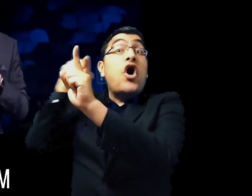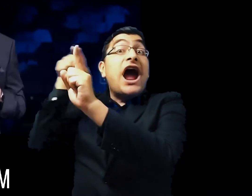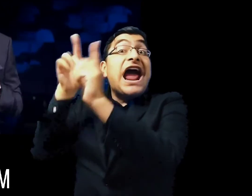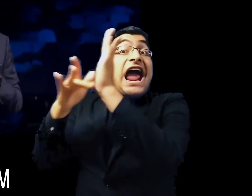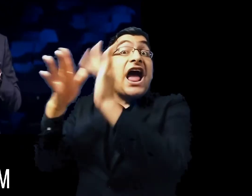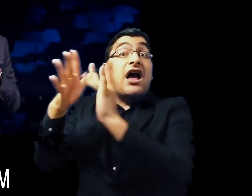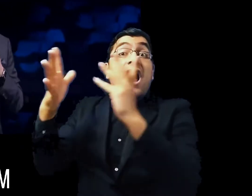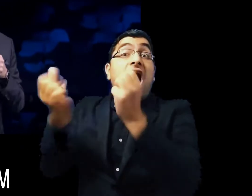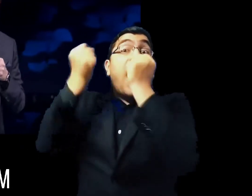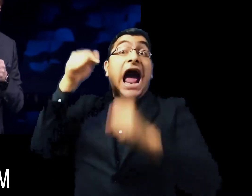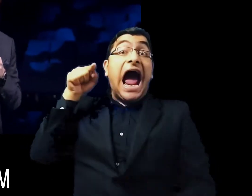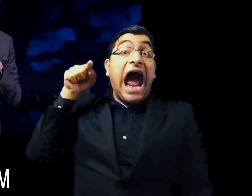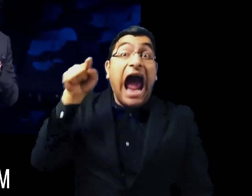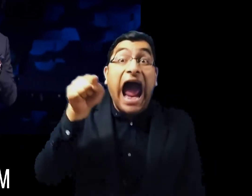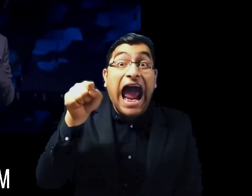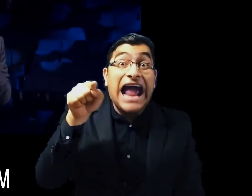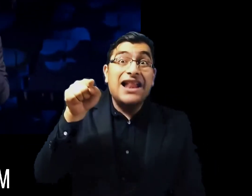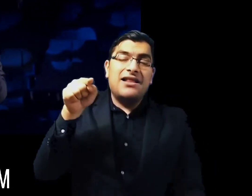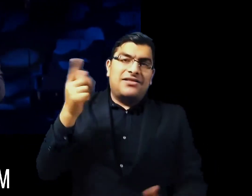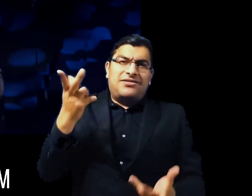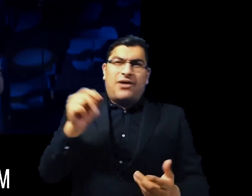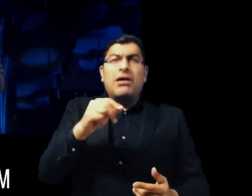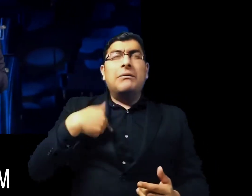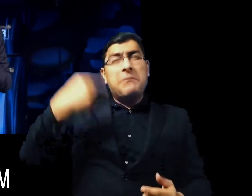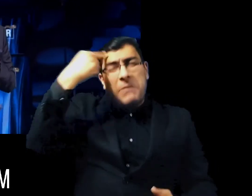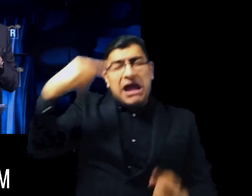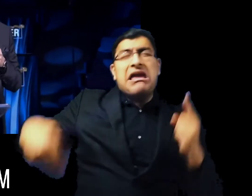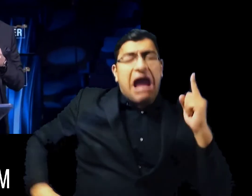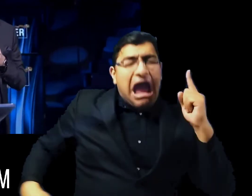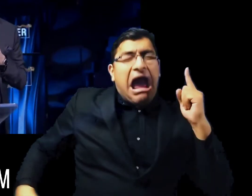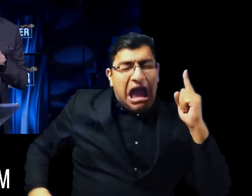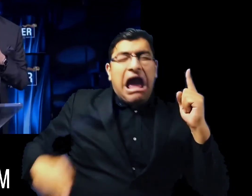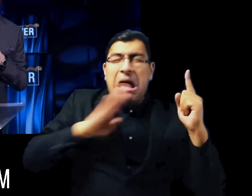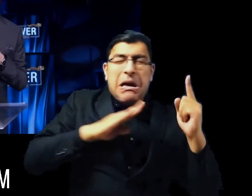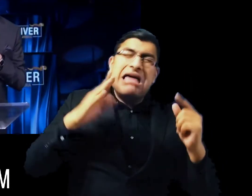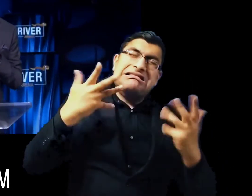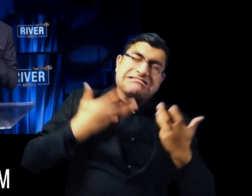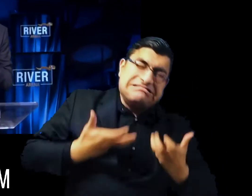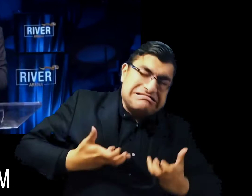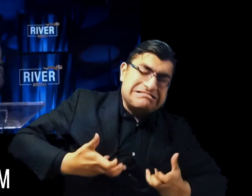No te ahogues en la cloaca de tu propia condenación.